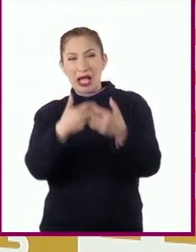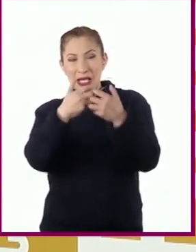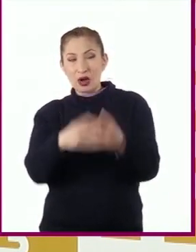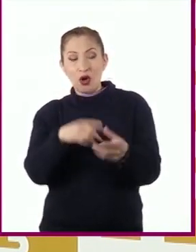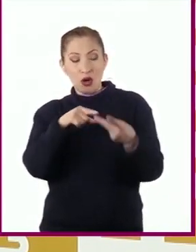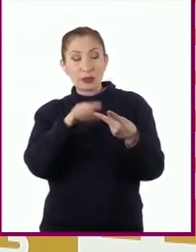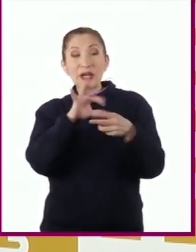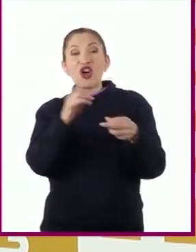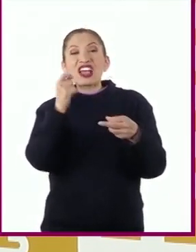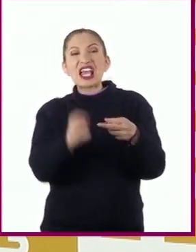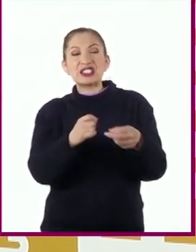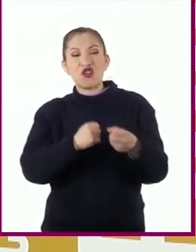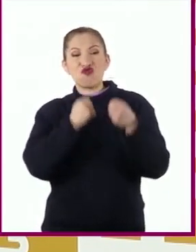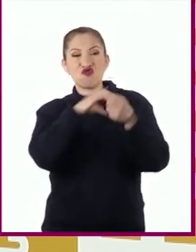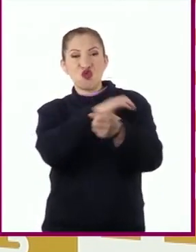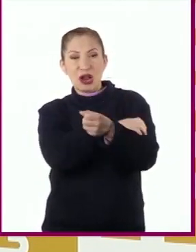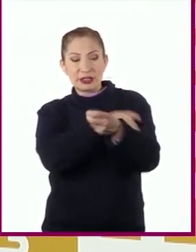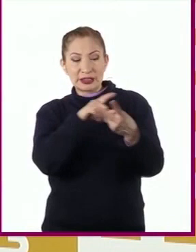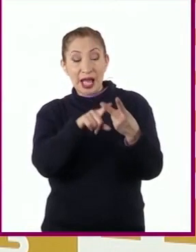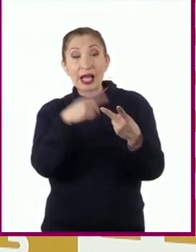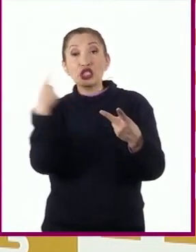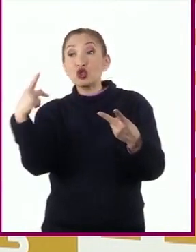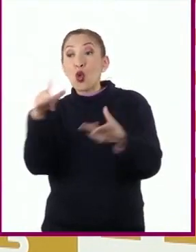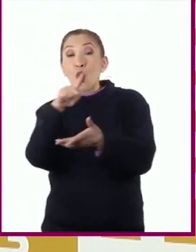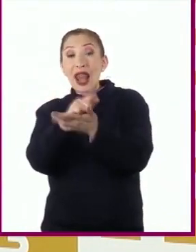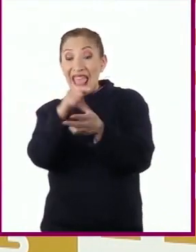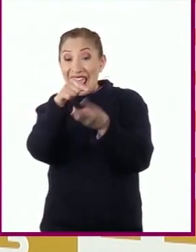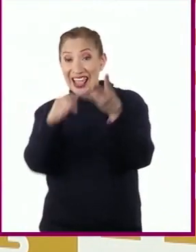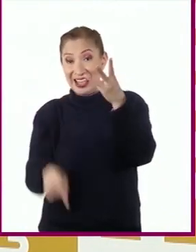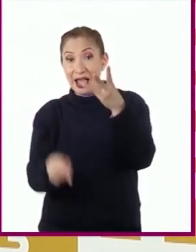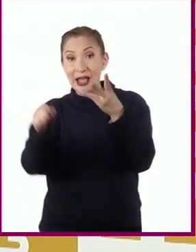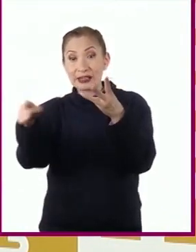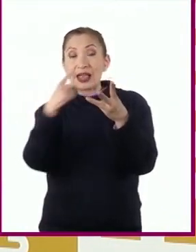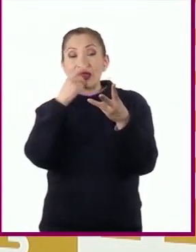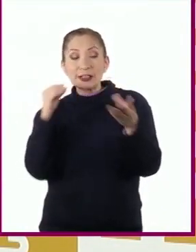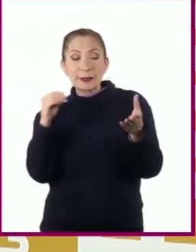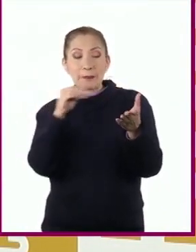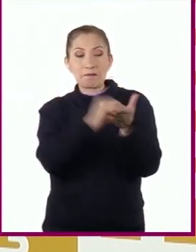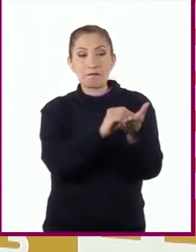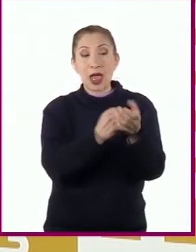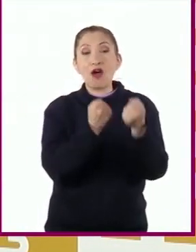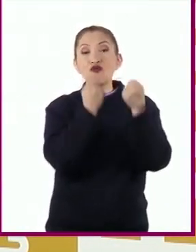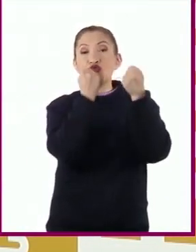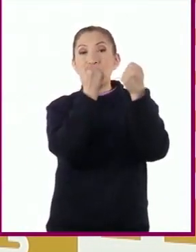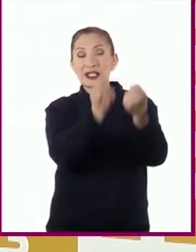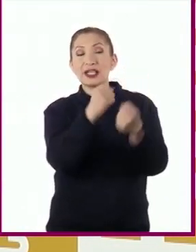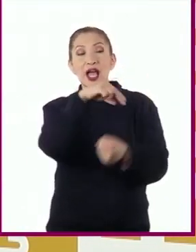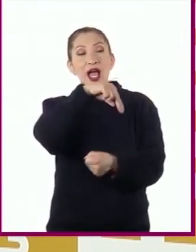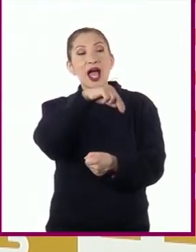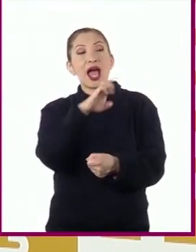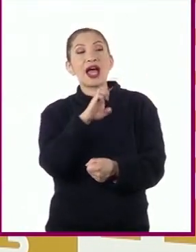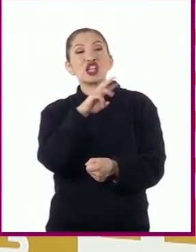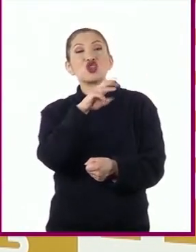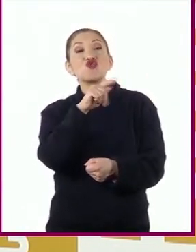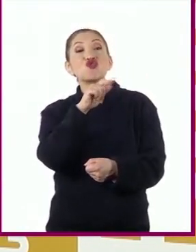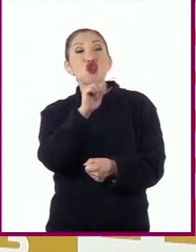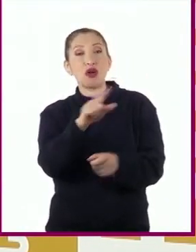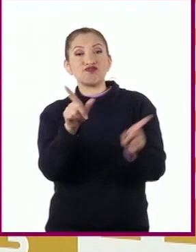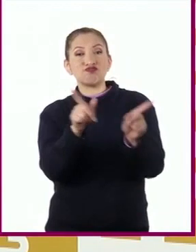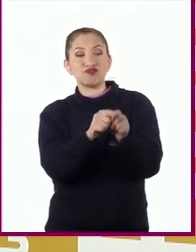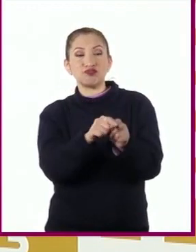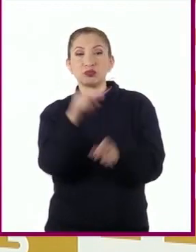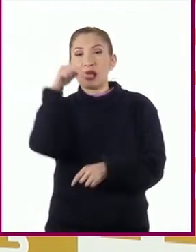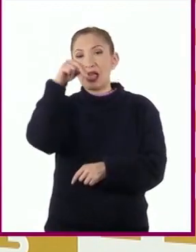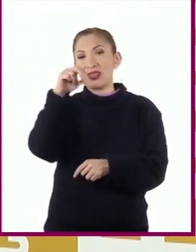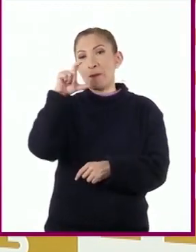fuerza, y gracias a sus leyes se le denominó a la unidad de medida de la fuerza el Newton, abreviada con